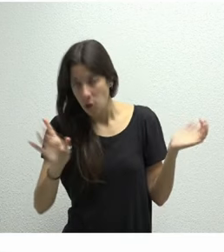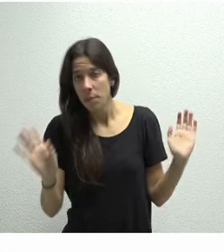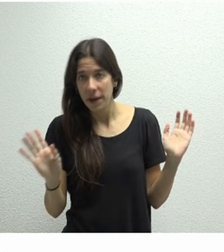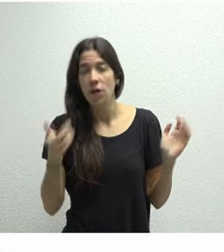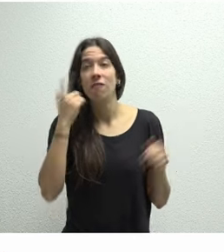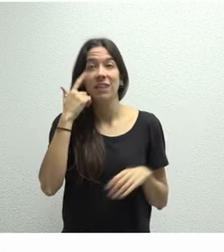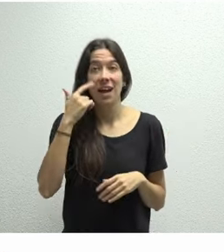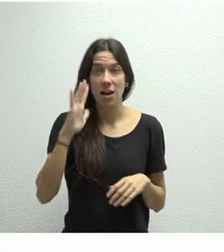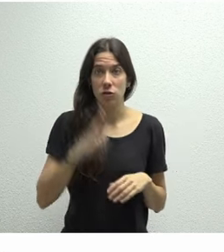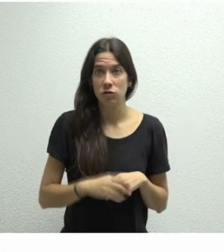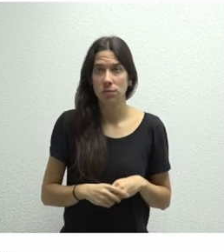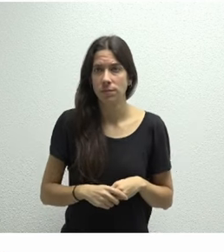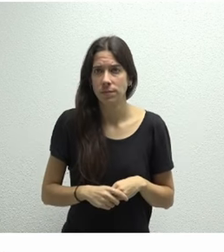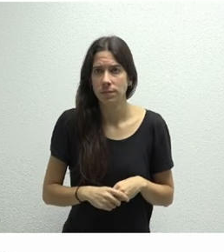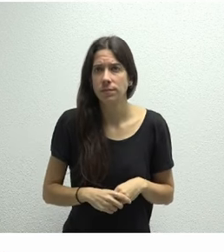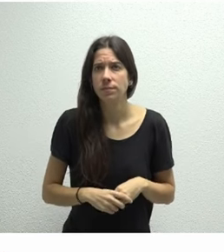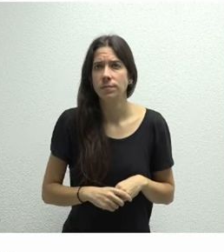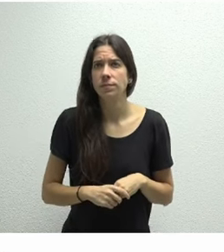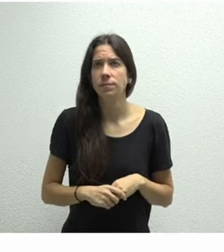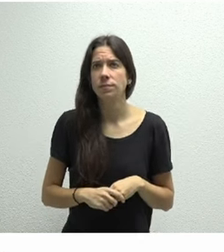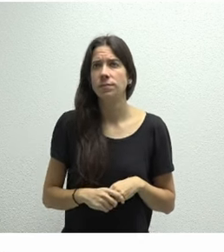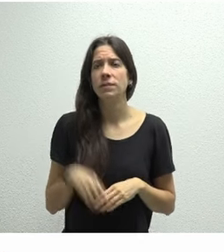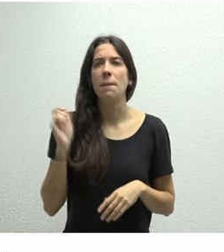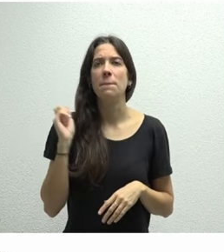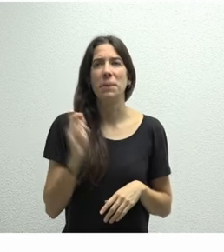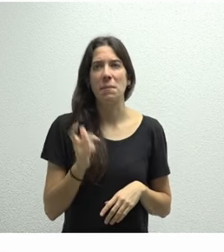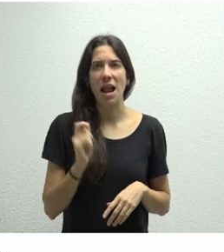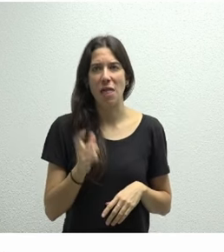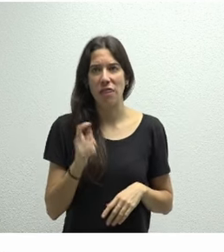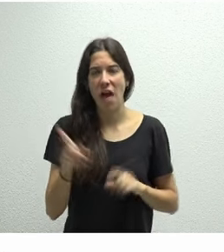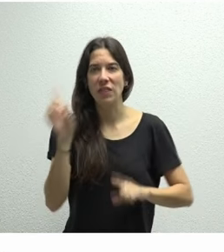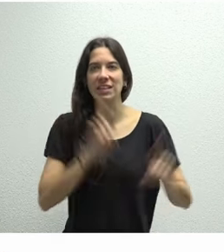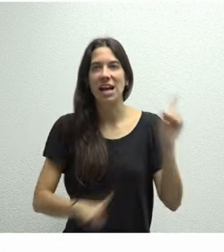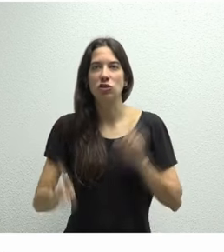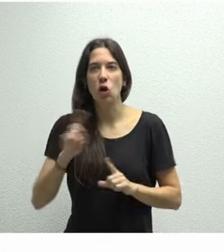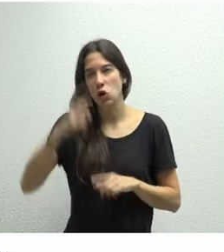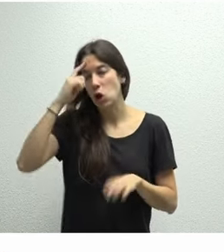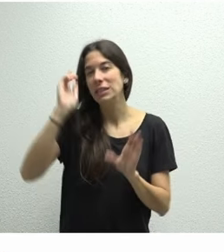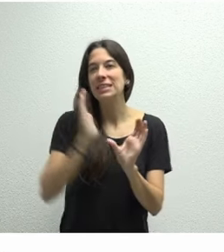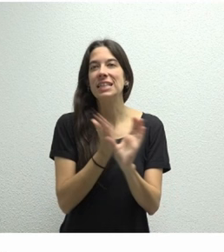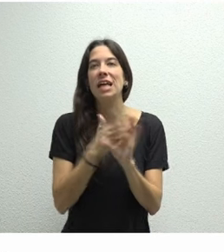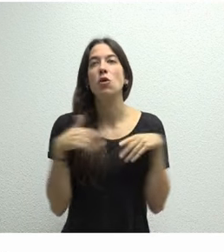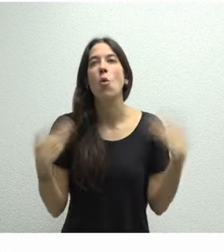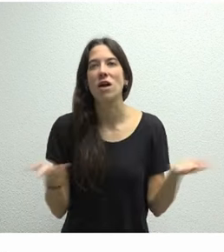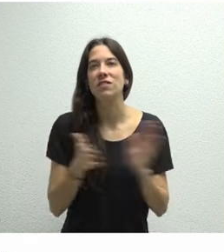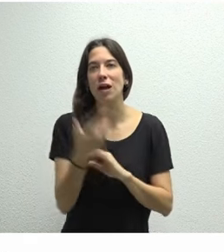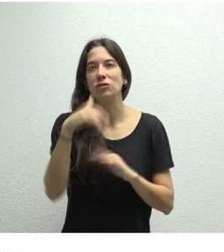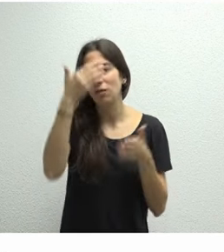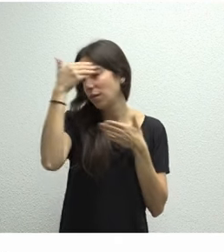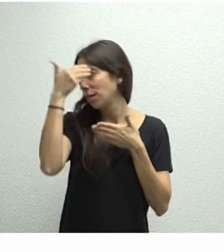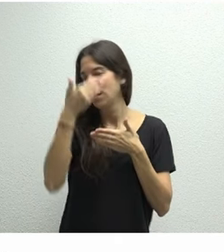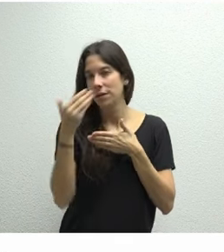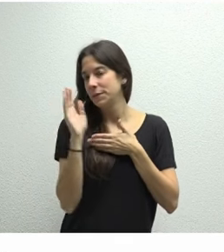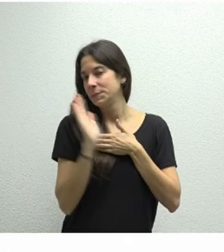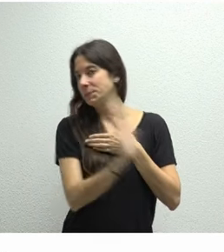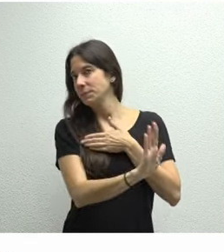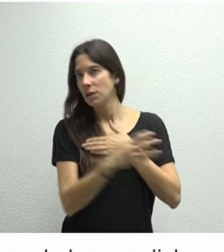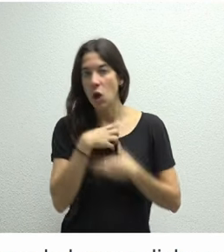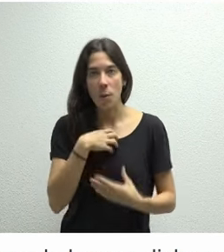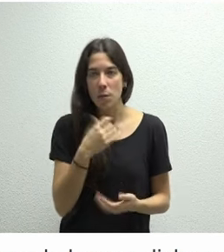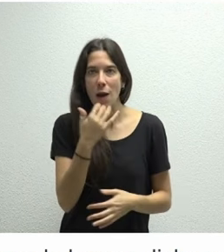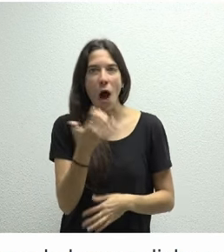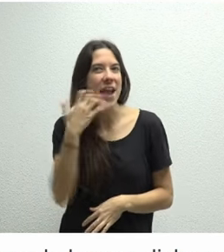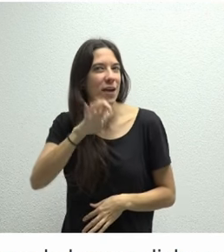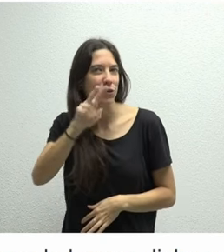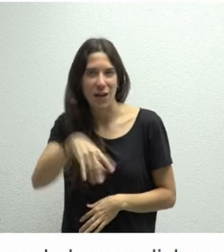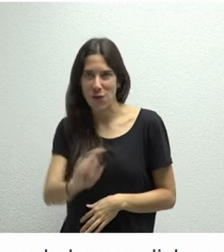fijaros que eh En qué prevalencia estamos de trastorn psiquiátrico no podemos mirar para otro lado no es algo anecdótico cada vez